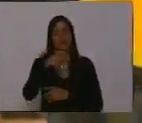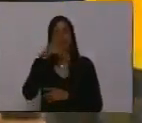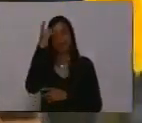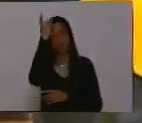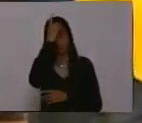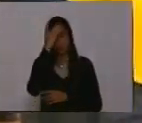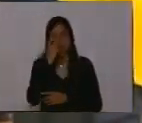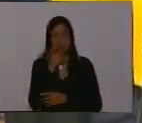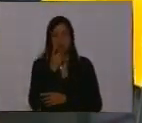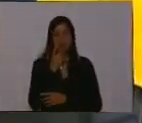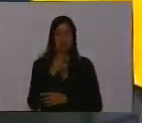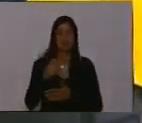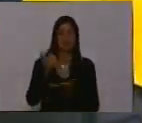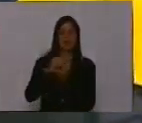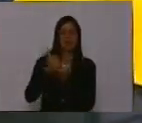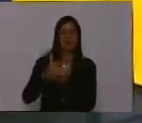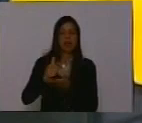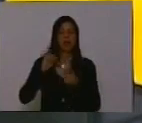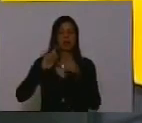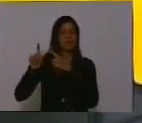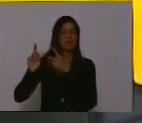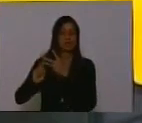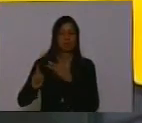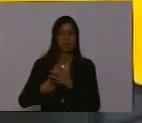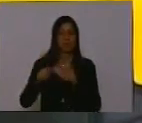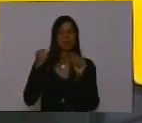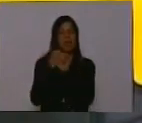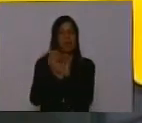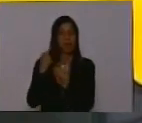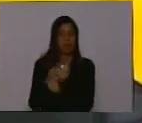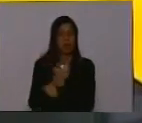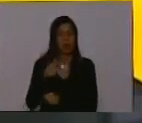la sexodiversidad, los trabajadores.